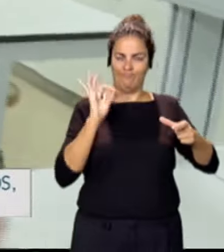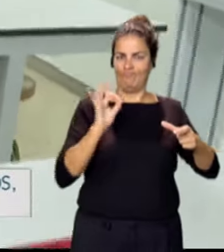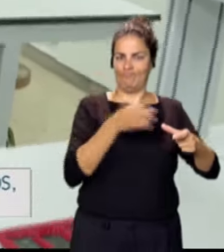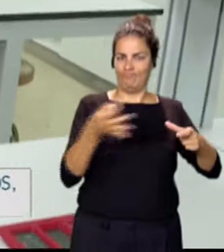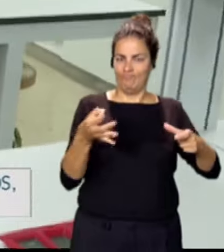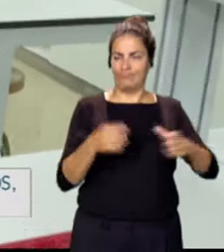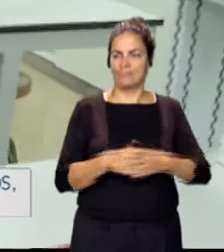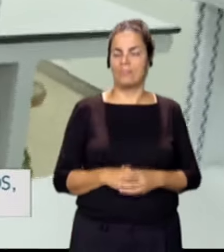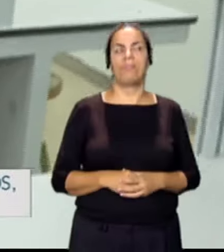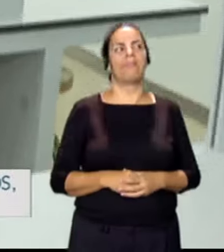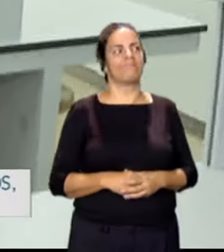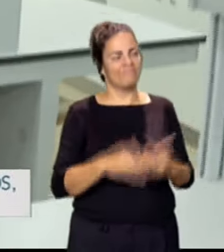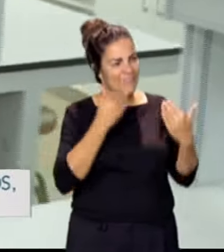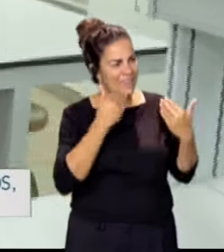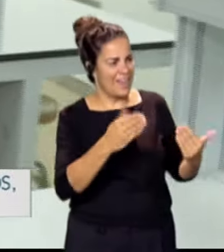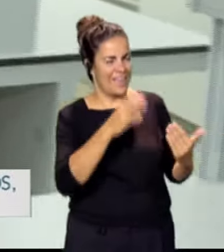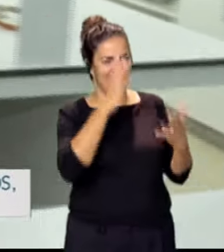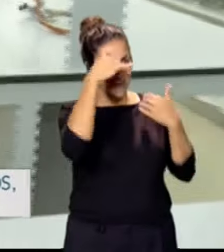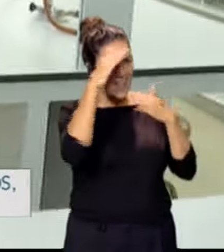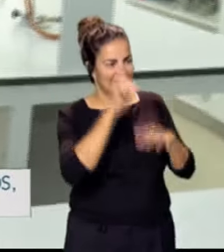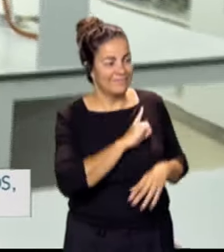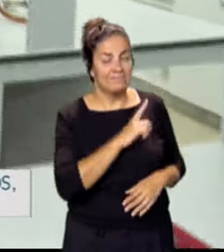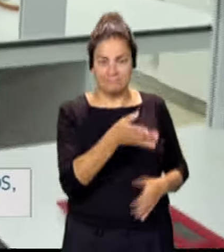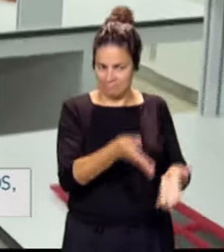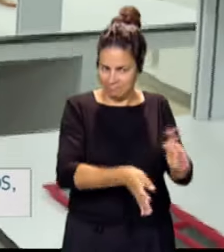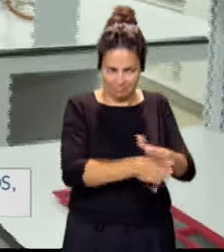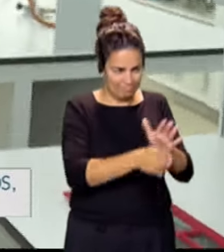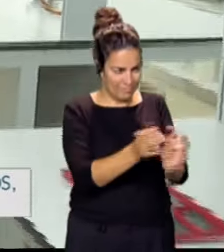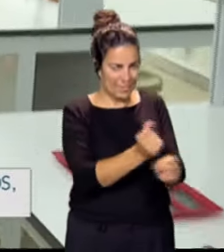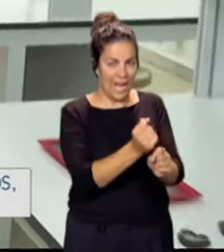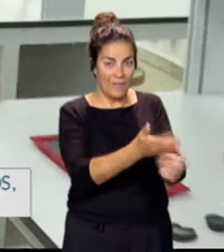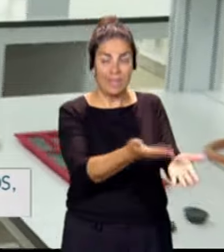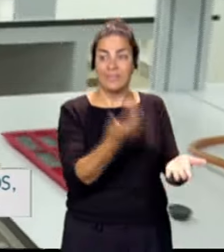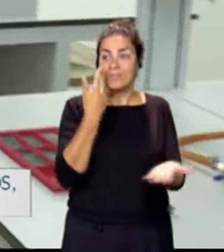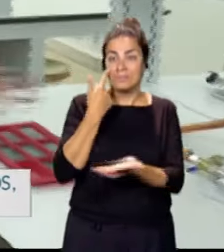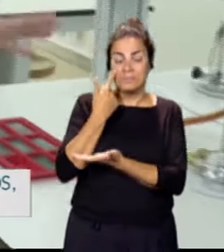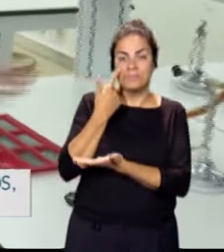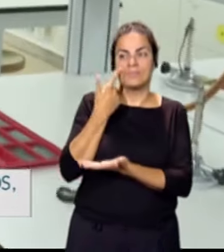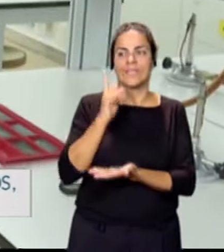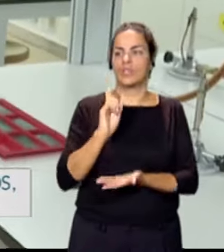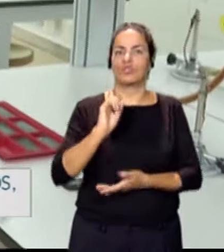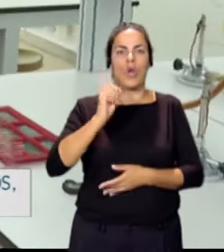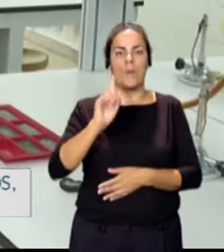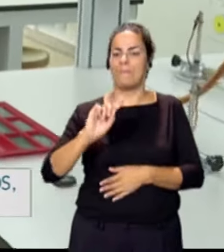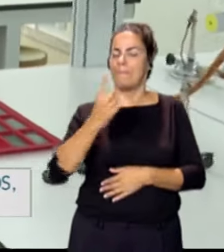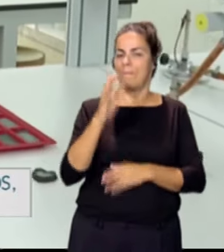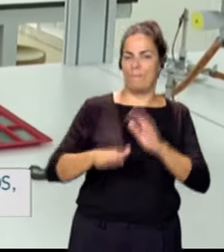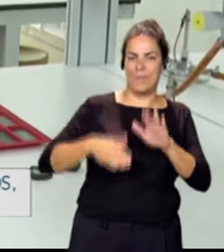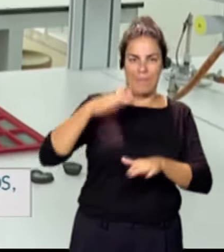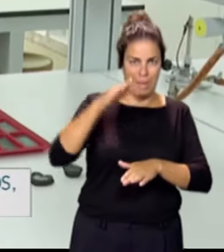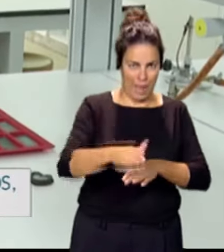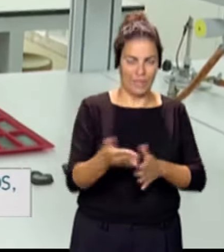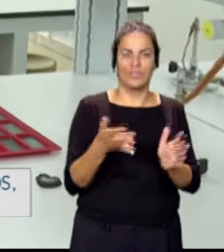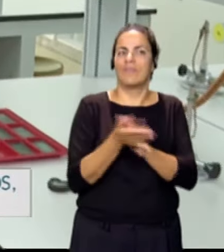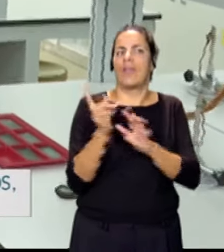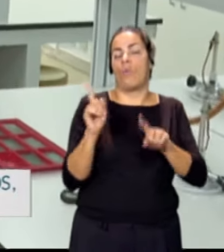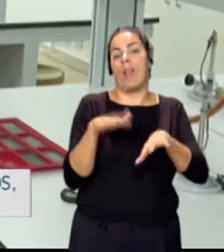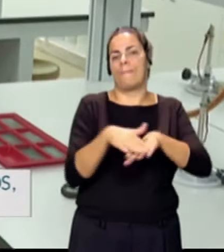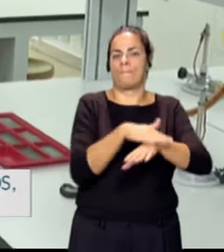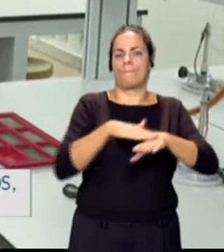por habernos atendido vamos a seguir trabajando y como pueden ver esto solamente es el primer paso es la base esa